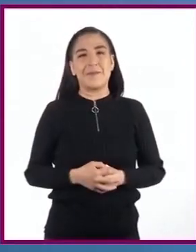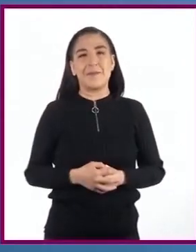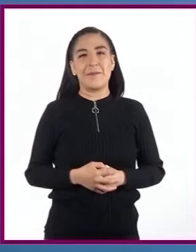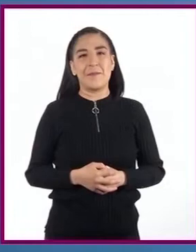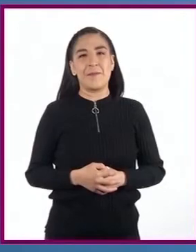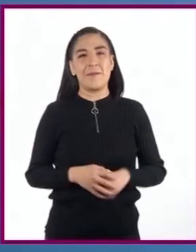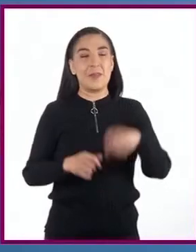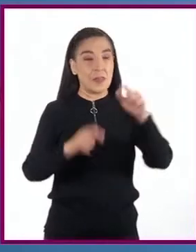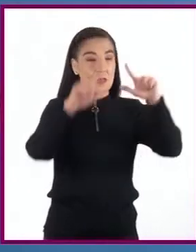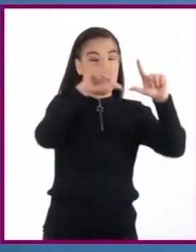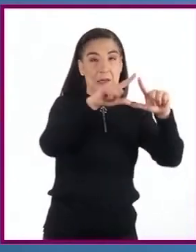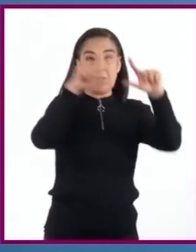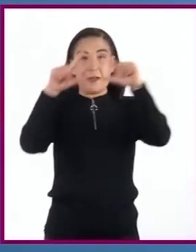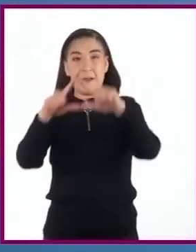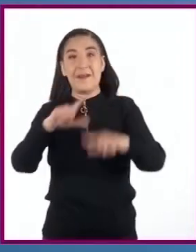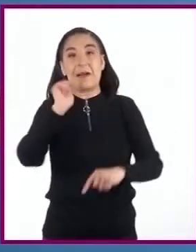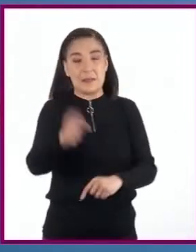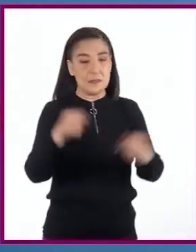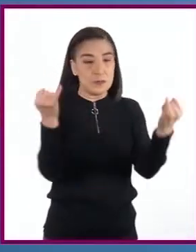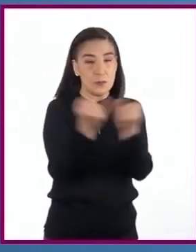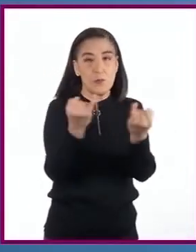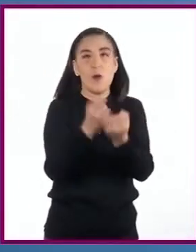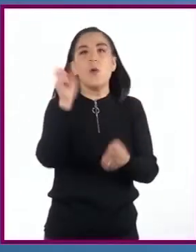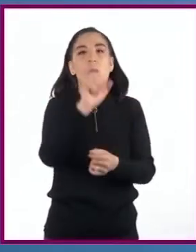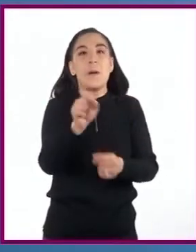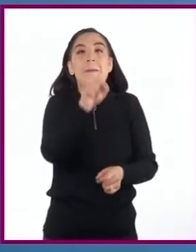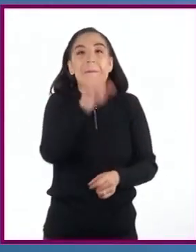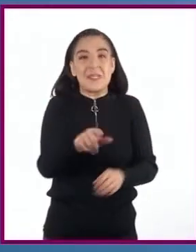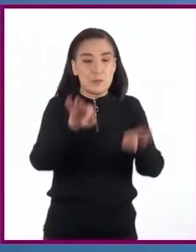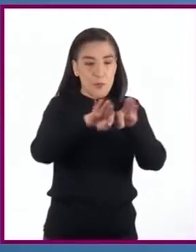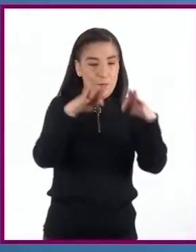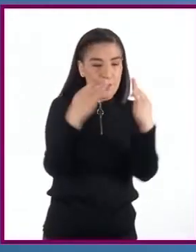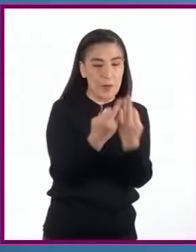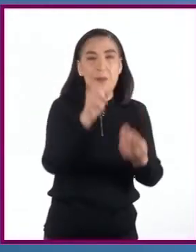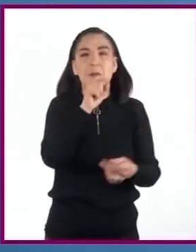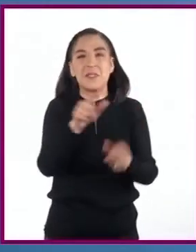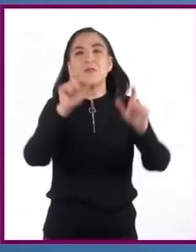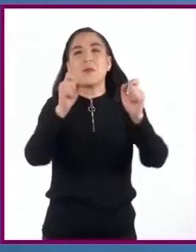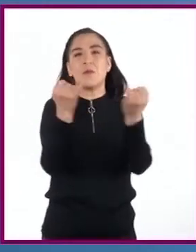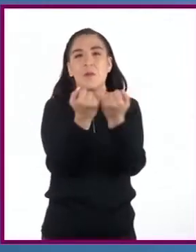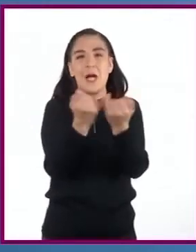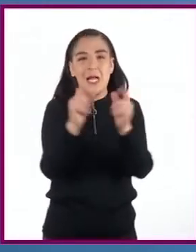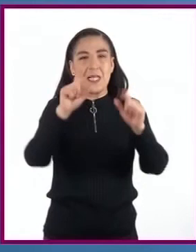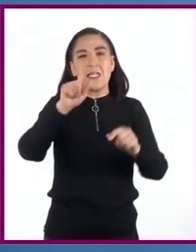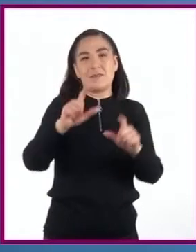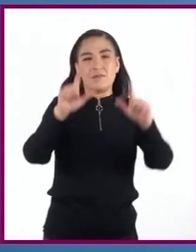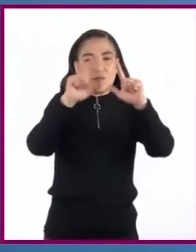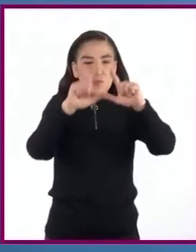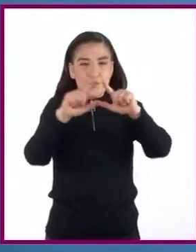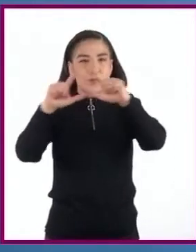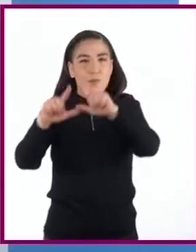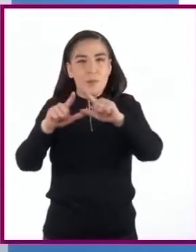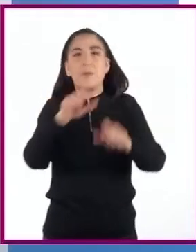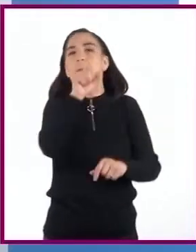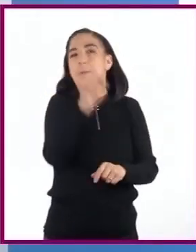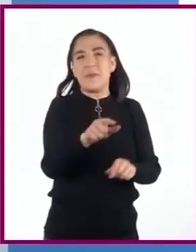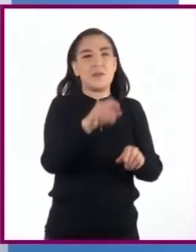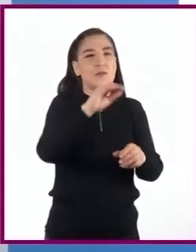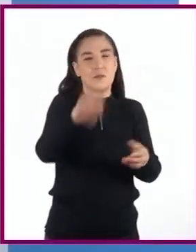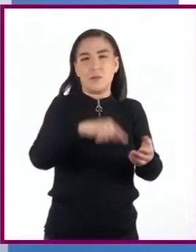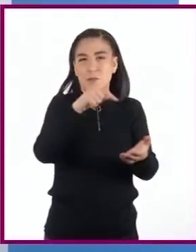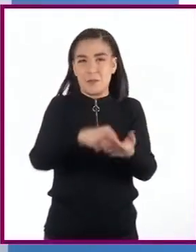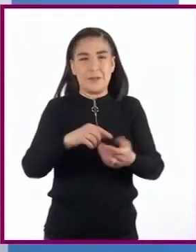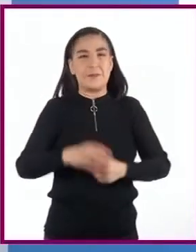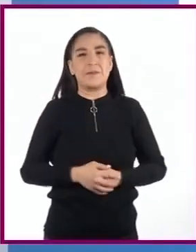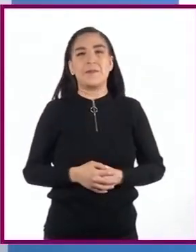son congruentes cuando tienen el mismo tamaño y forma, aunque estén colocados en distinta posición. Por